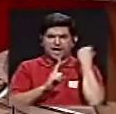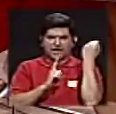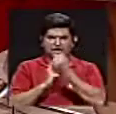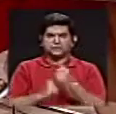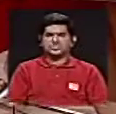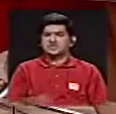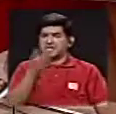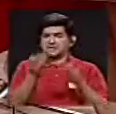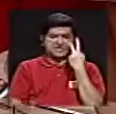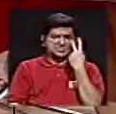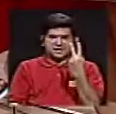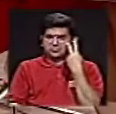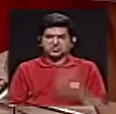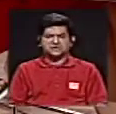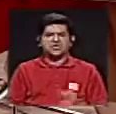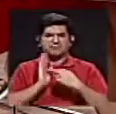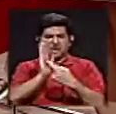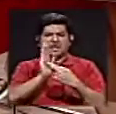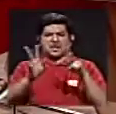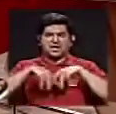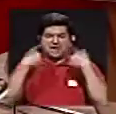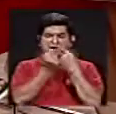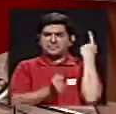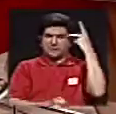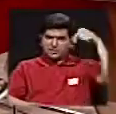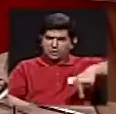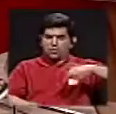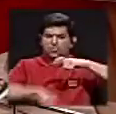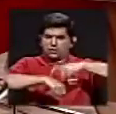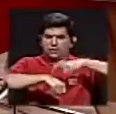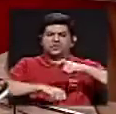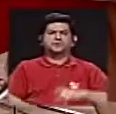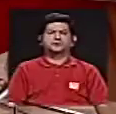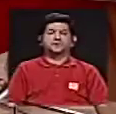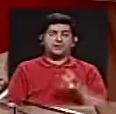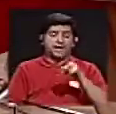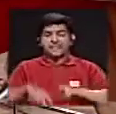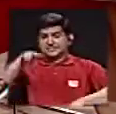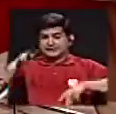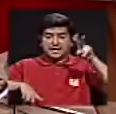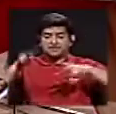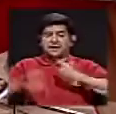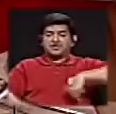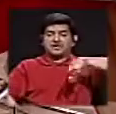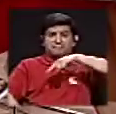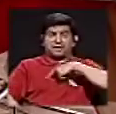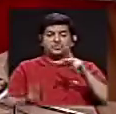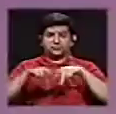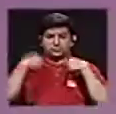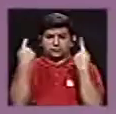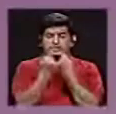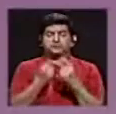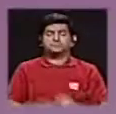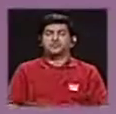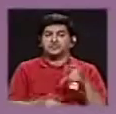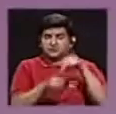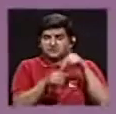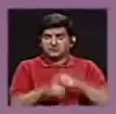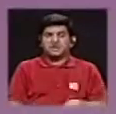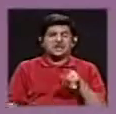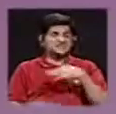que no se ve representada por partidos políticos hoy en día que es una una vez variables con las que jugamos todos los partidos políticos y eso es